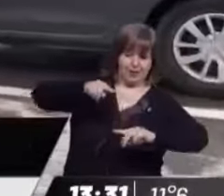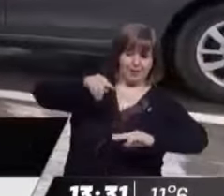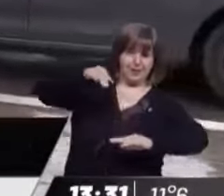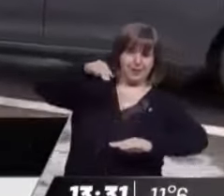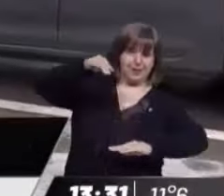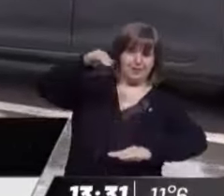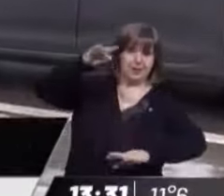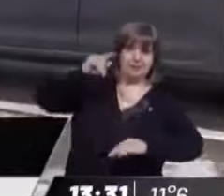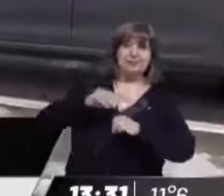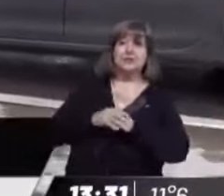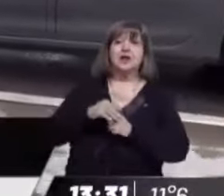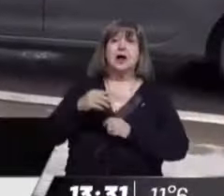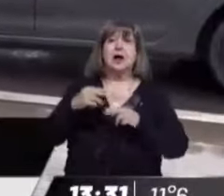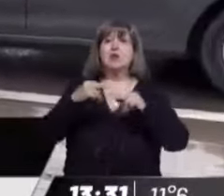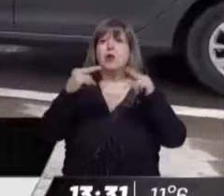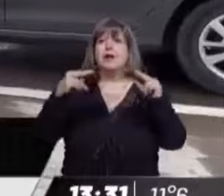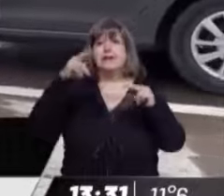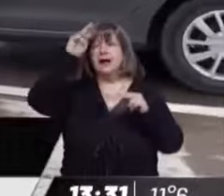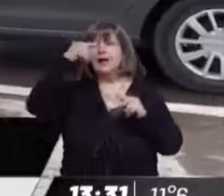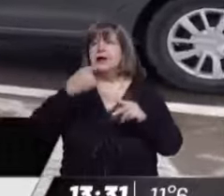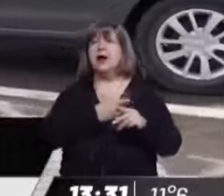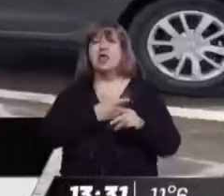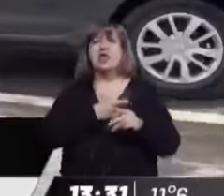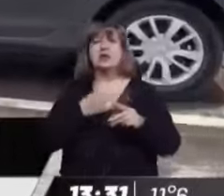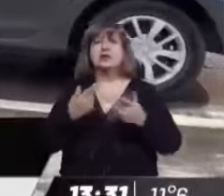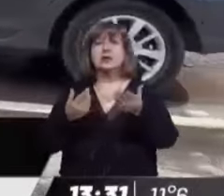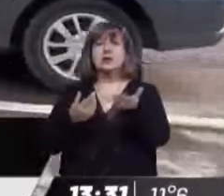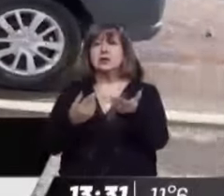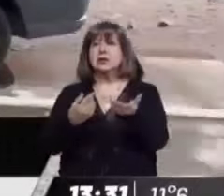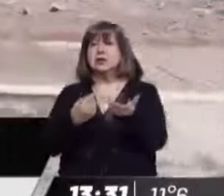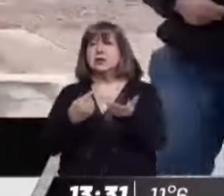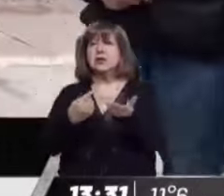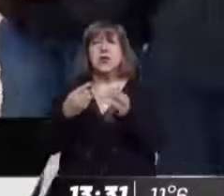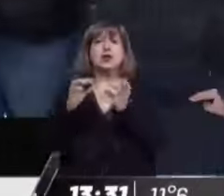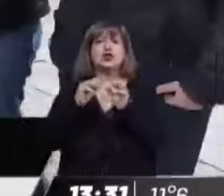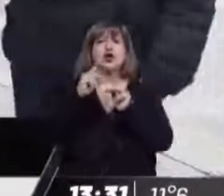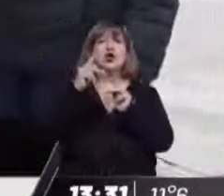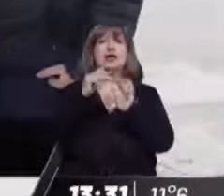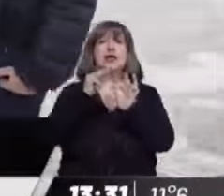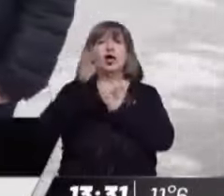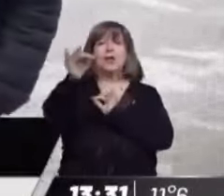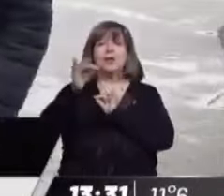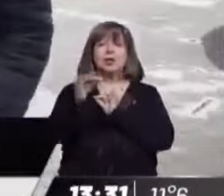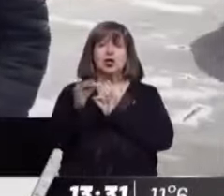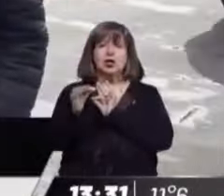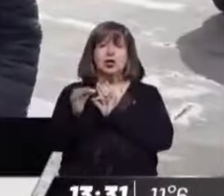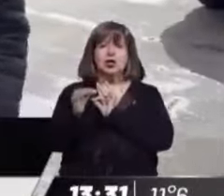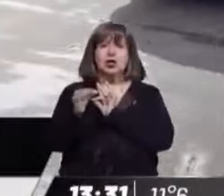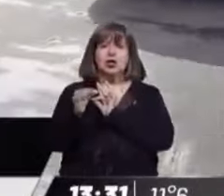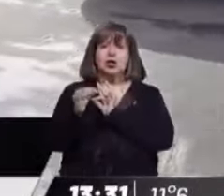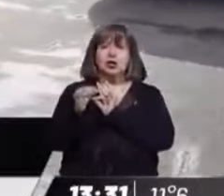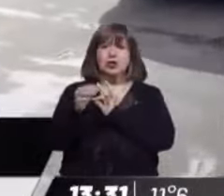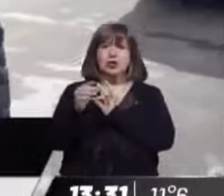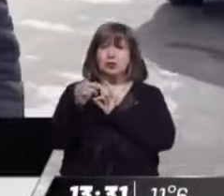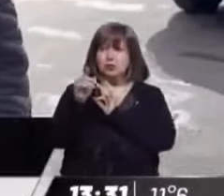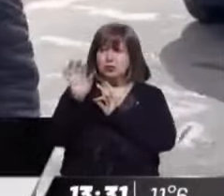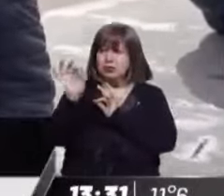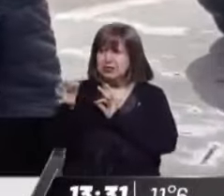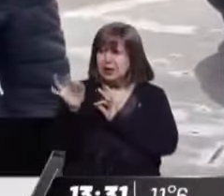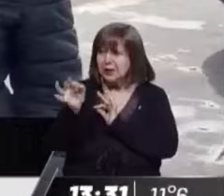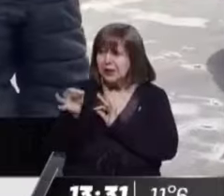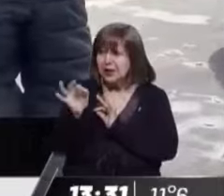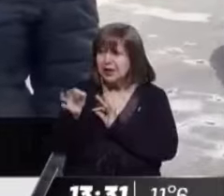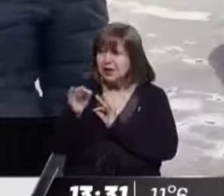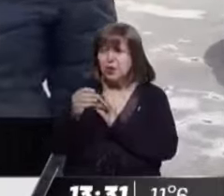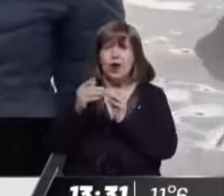kilómetros puente de l inca Señora usted que sabe tanto tenés como es mirada decir no sabes todo lo que he leído y lo que